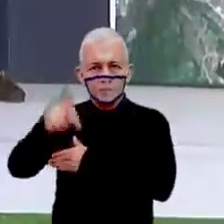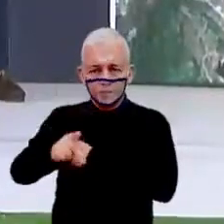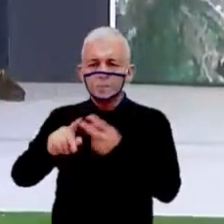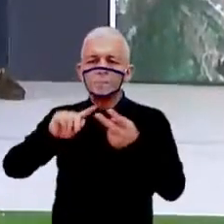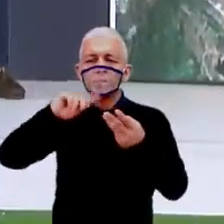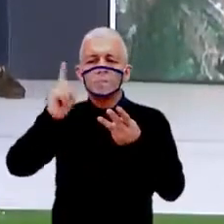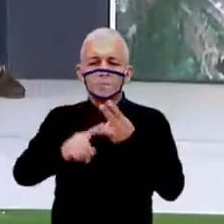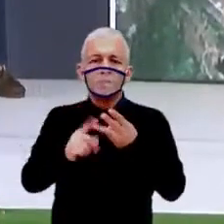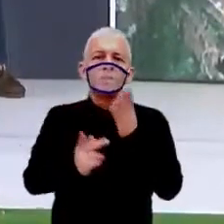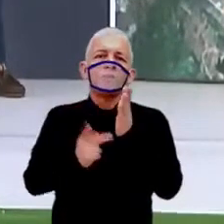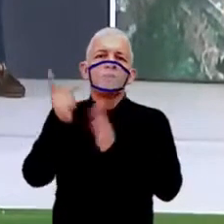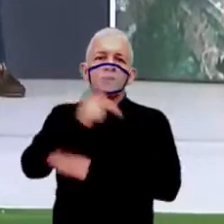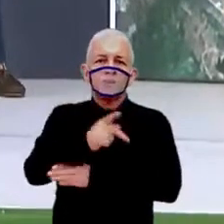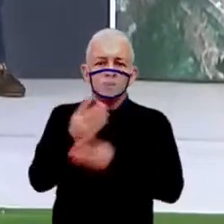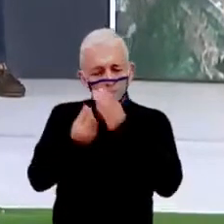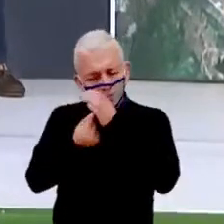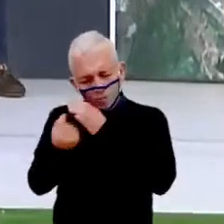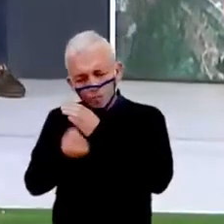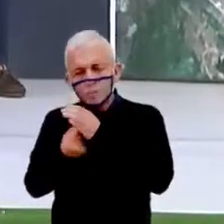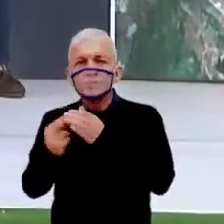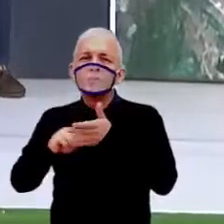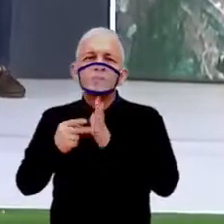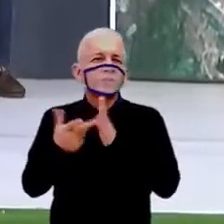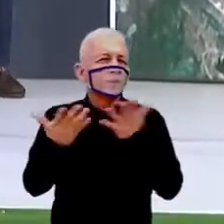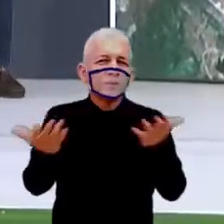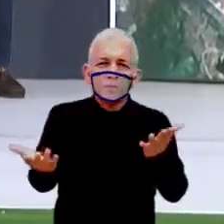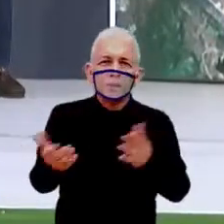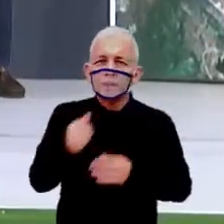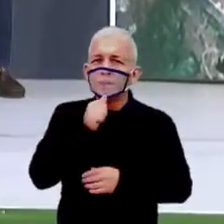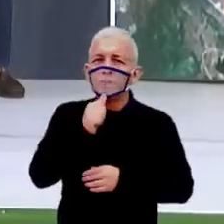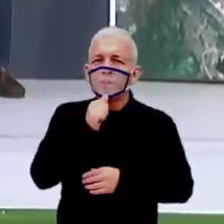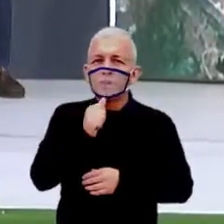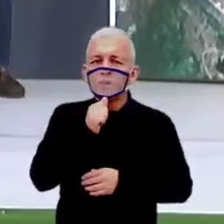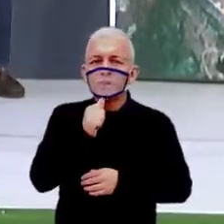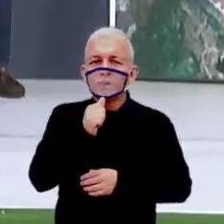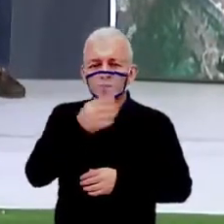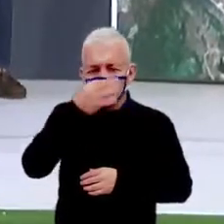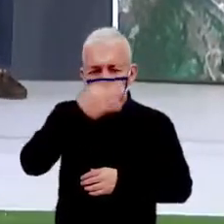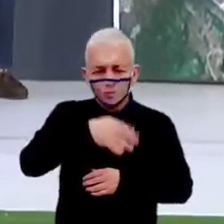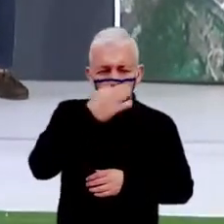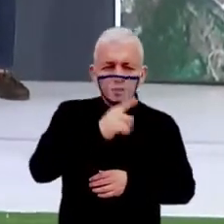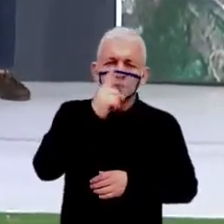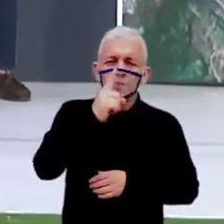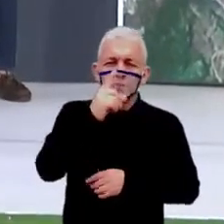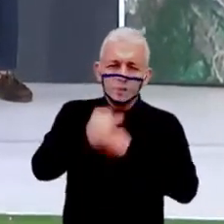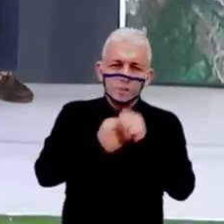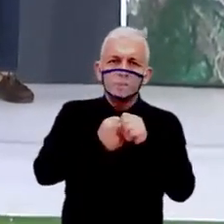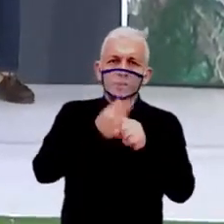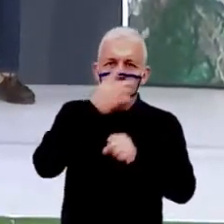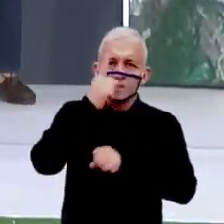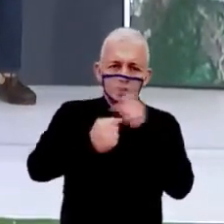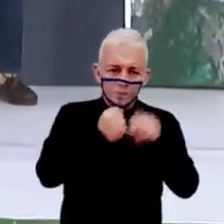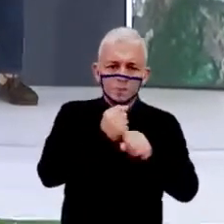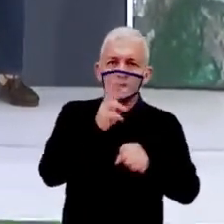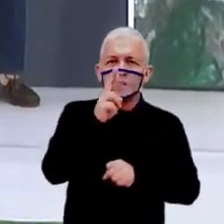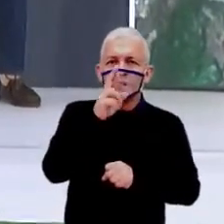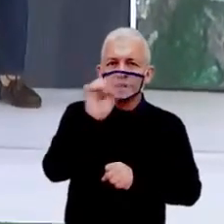biológico mediante recuperación del cuerpo de agua para que en menos de un año, año y medio, este pueda